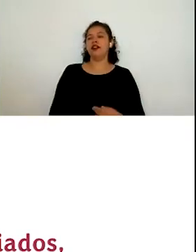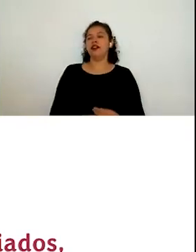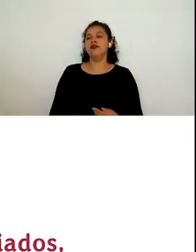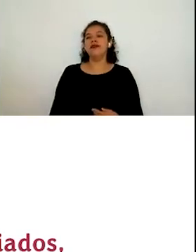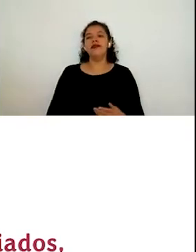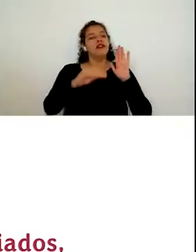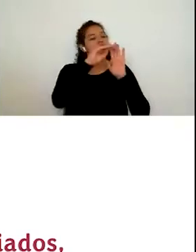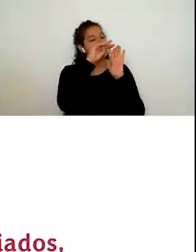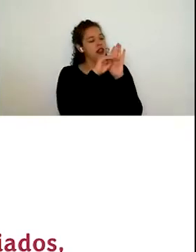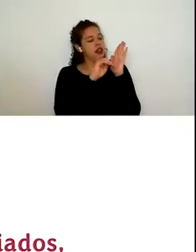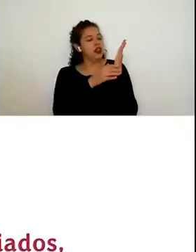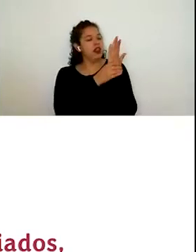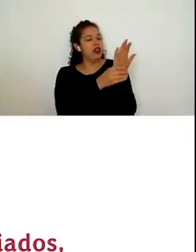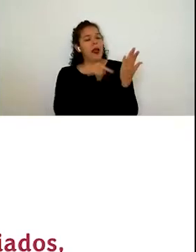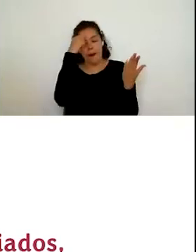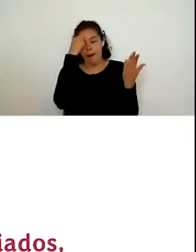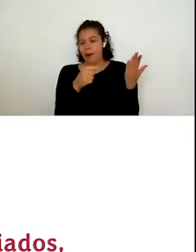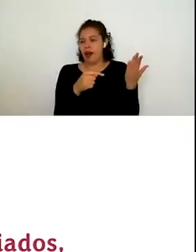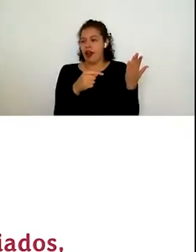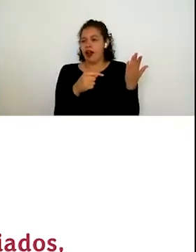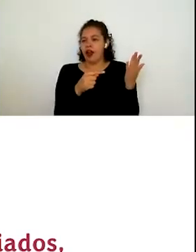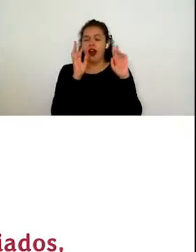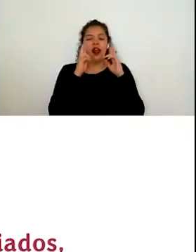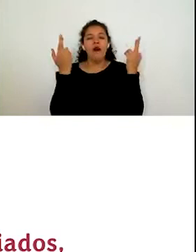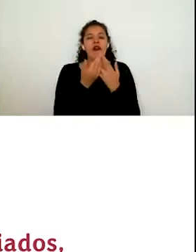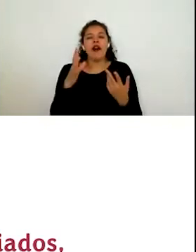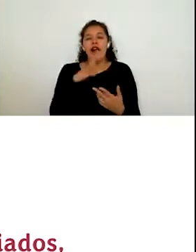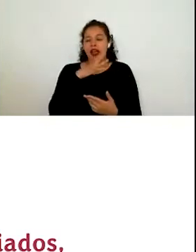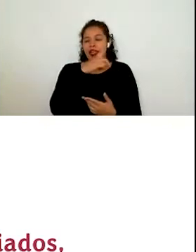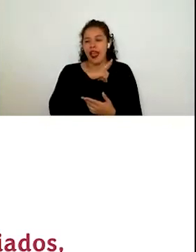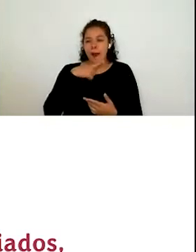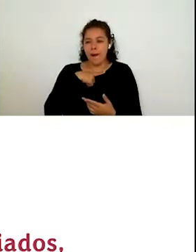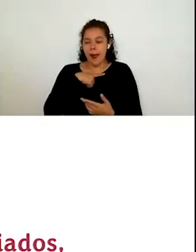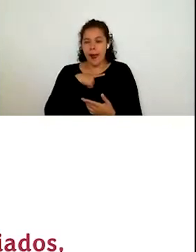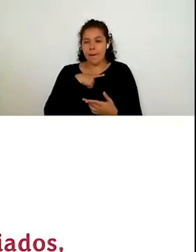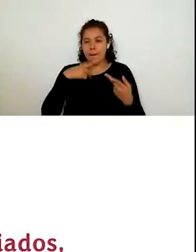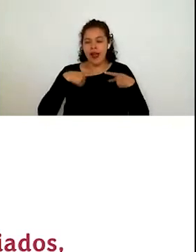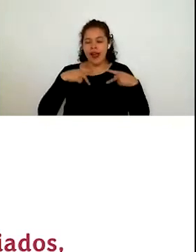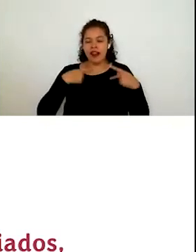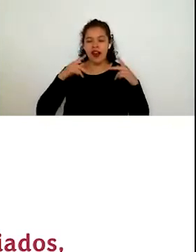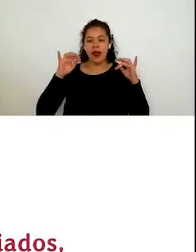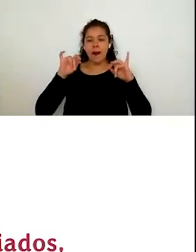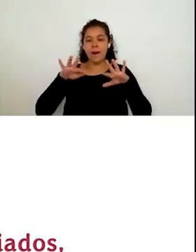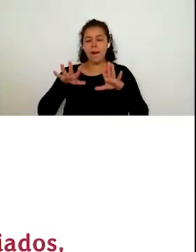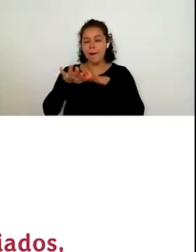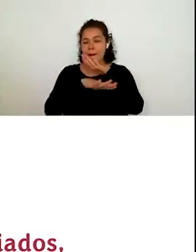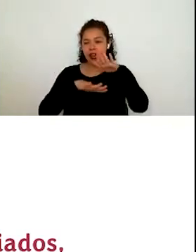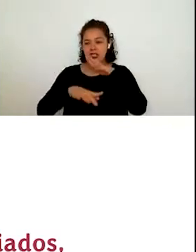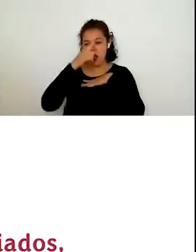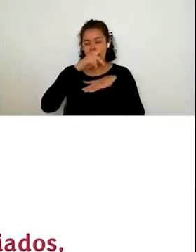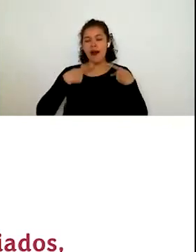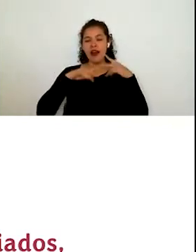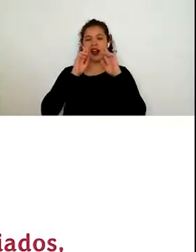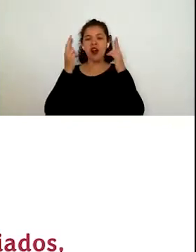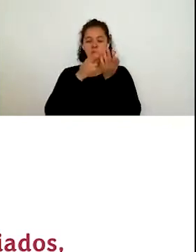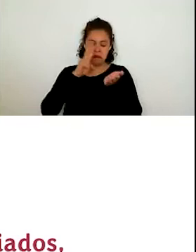señalan que para poder sesionar tienen que contar con un mínimo de asistentes para que la sesión sea